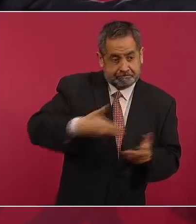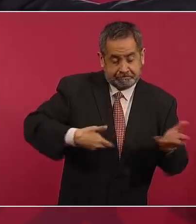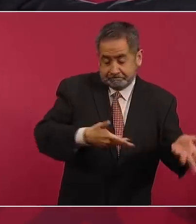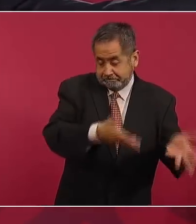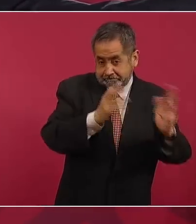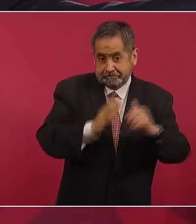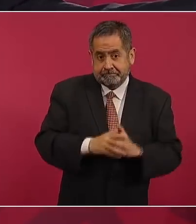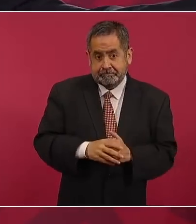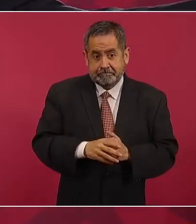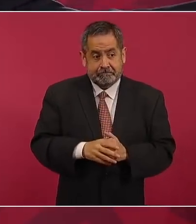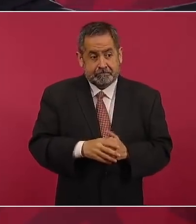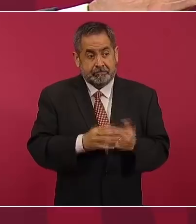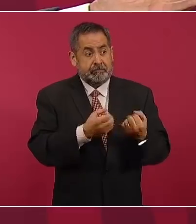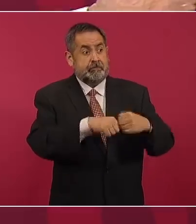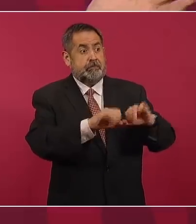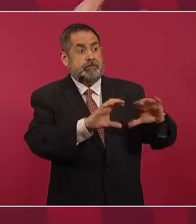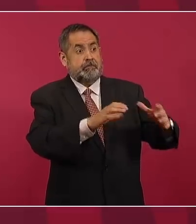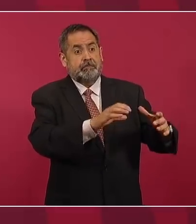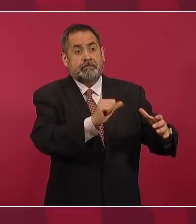Sociedad civil.